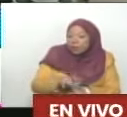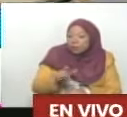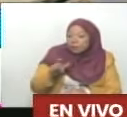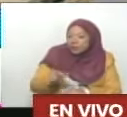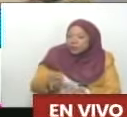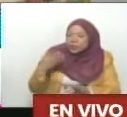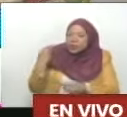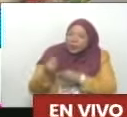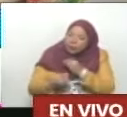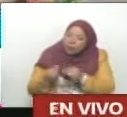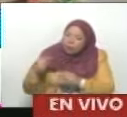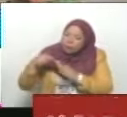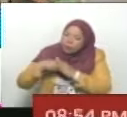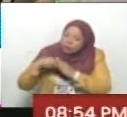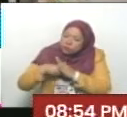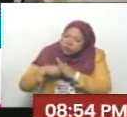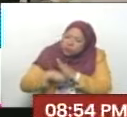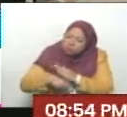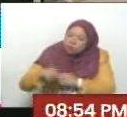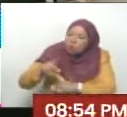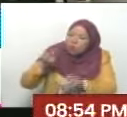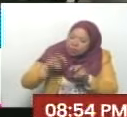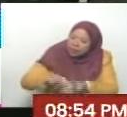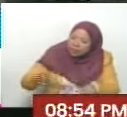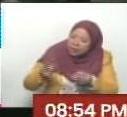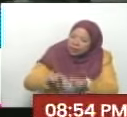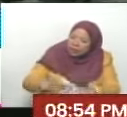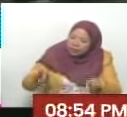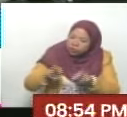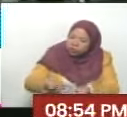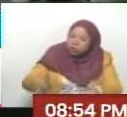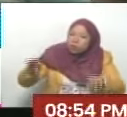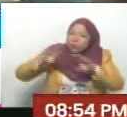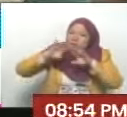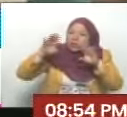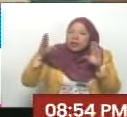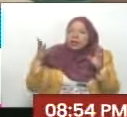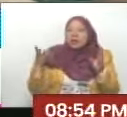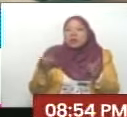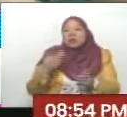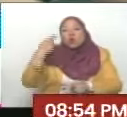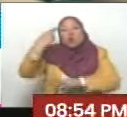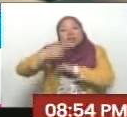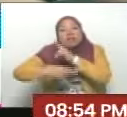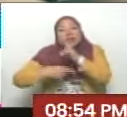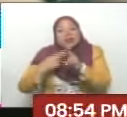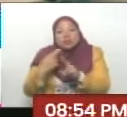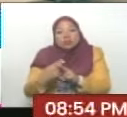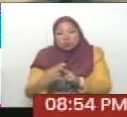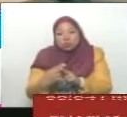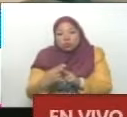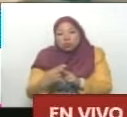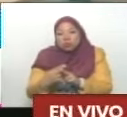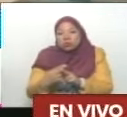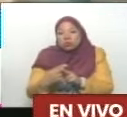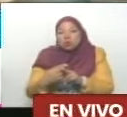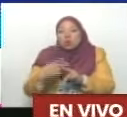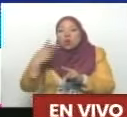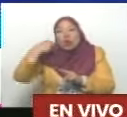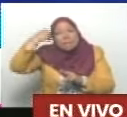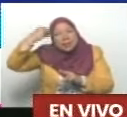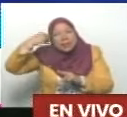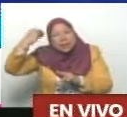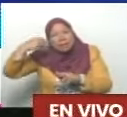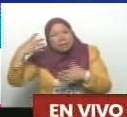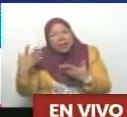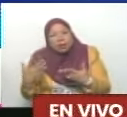espacio profundo, del cosmos, de los cuerpos celestes y que refrenda, por supuesto, la pensamiento,